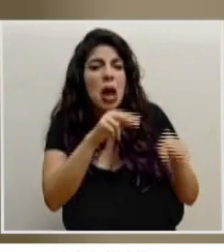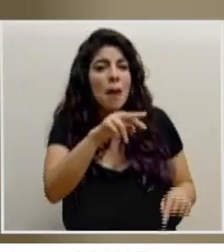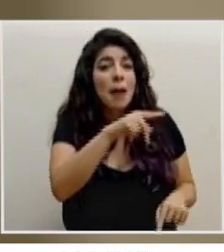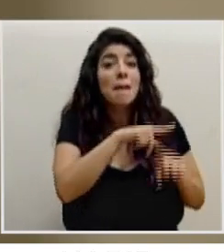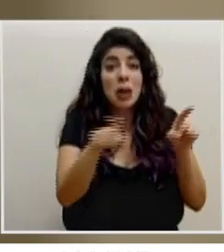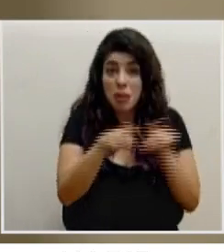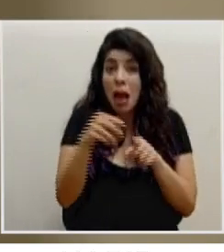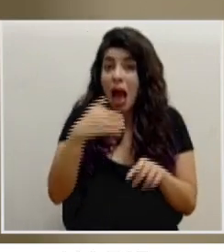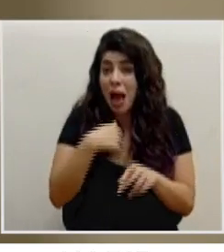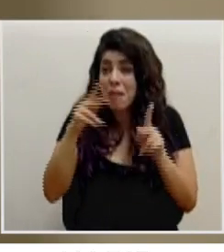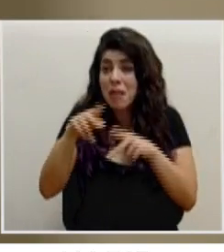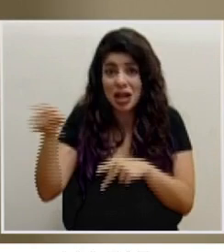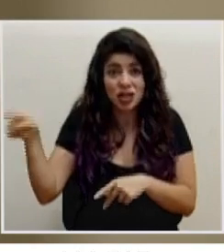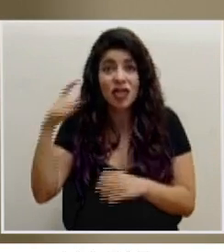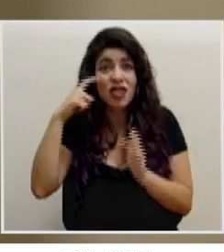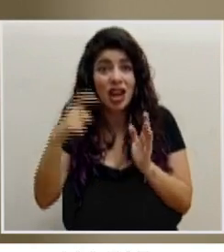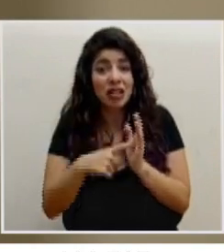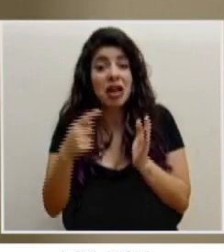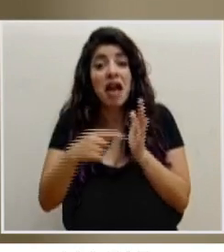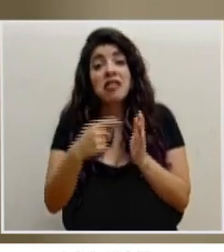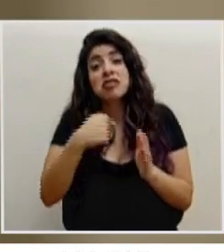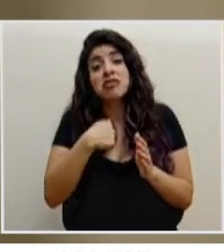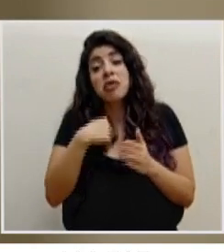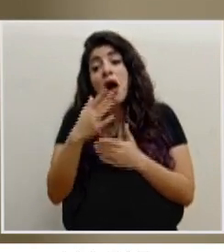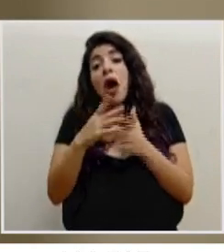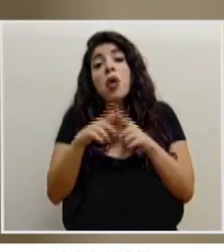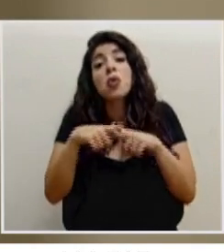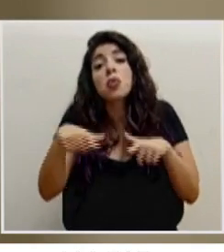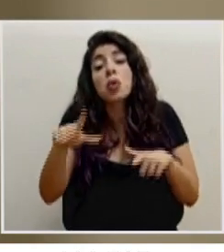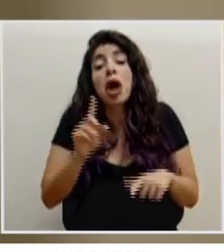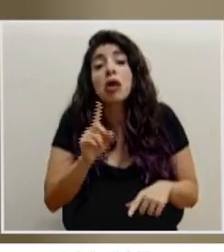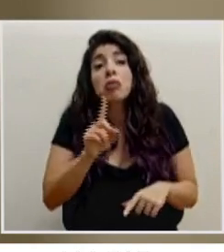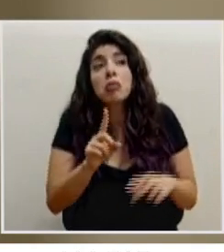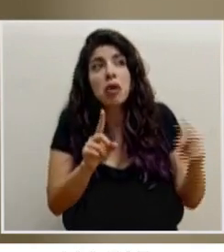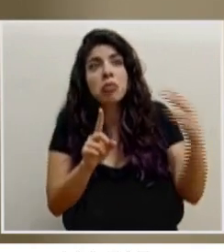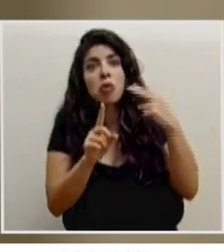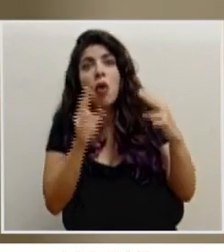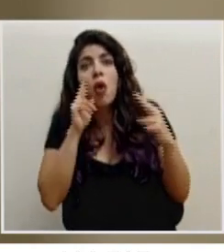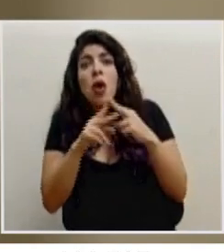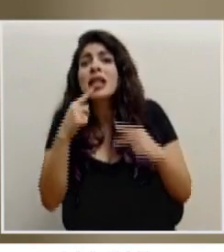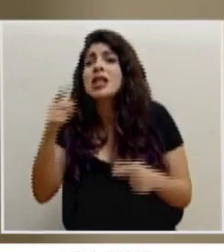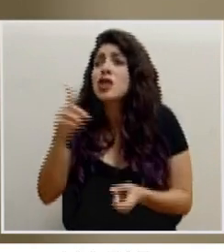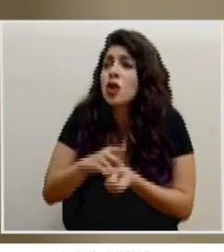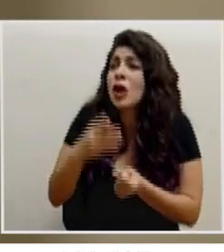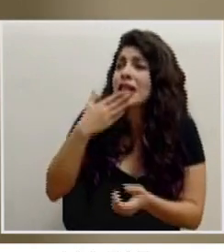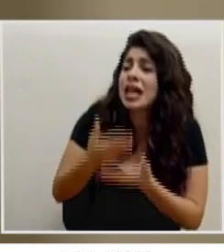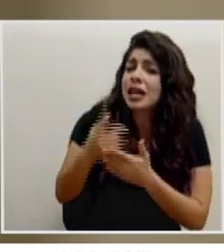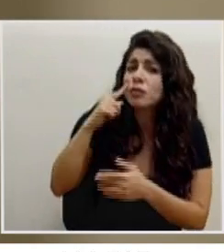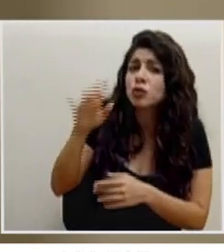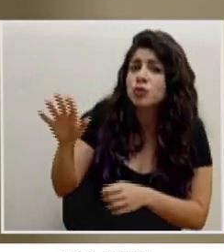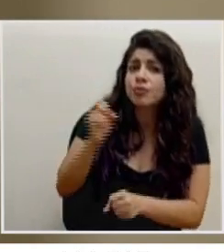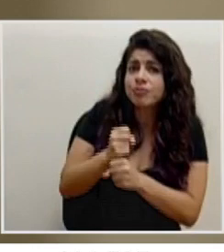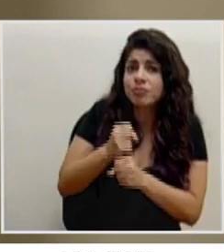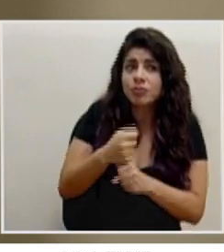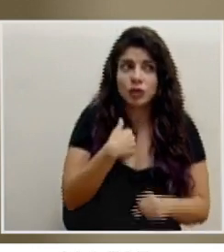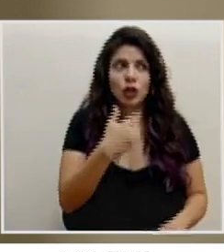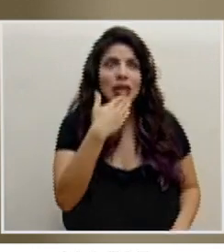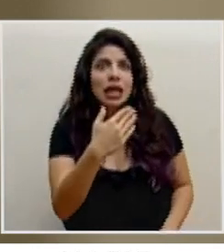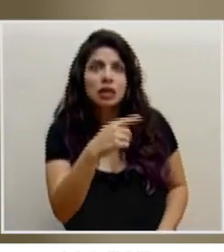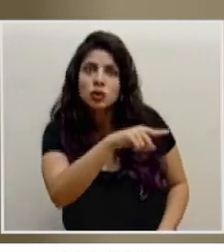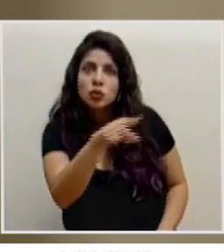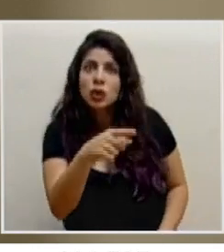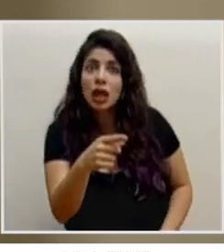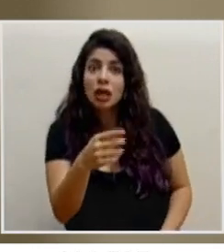que reconoce. Y yo a veces estoy en algún lugar, por alguna circunstancia, y me reconocen y me dicen, gracias doctor por el trabajo. Y yo le digo, gracias a